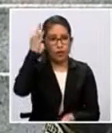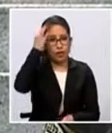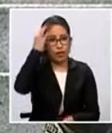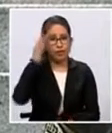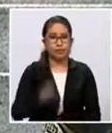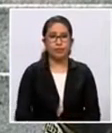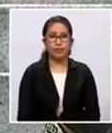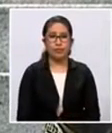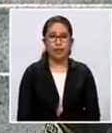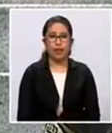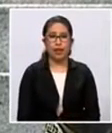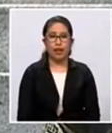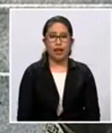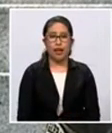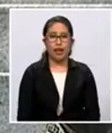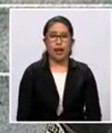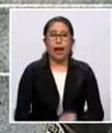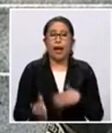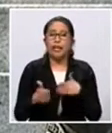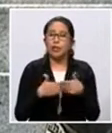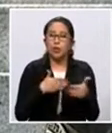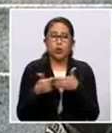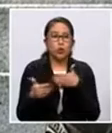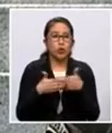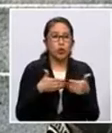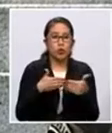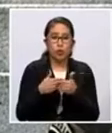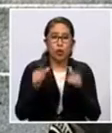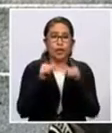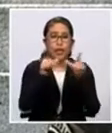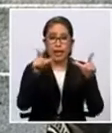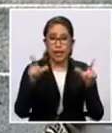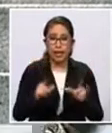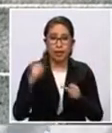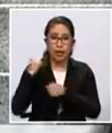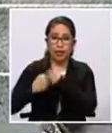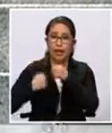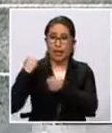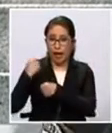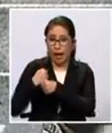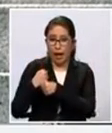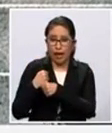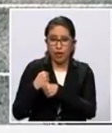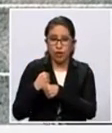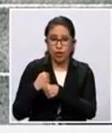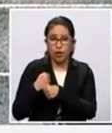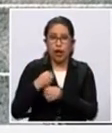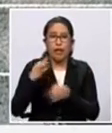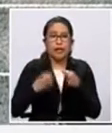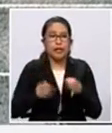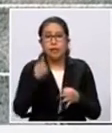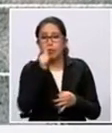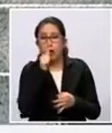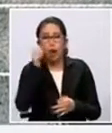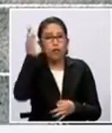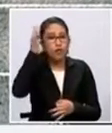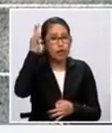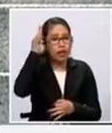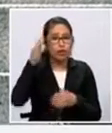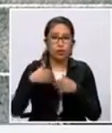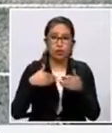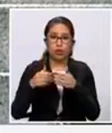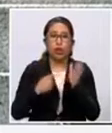importa la libreta anterior solamente certifica que es alumno. Ahora que está en